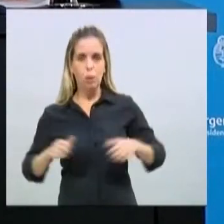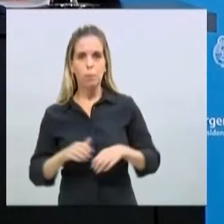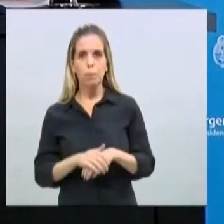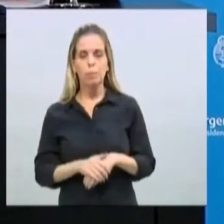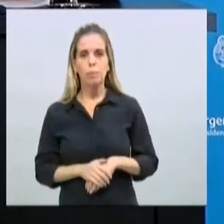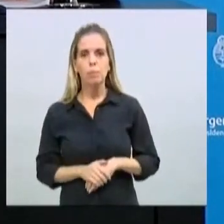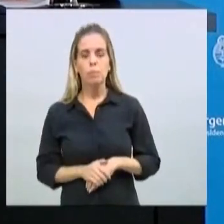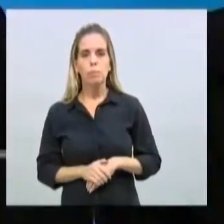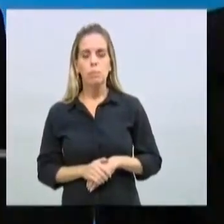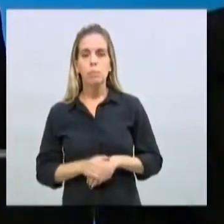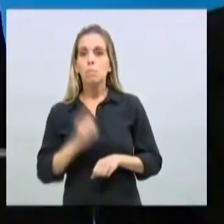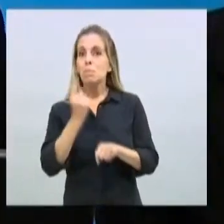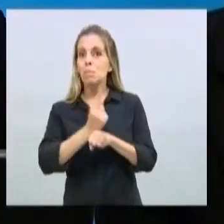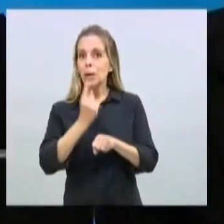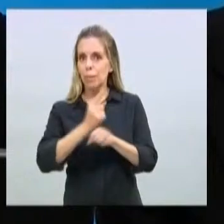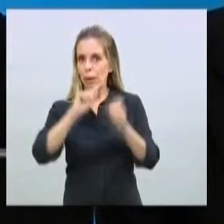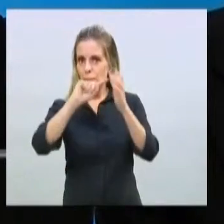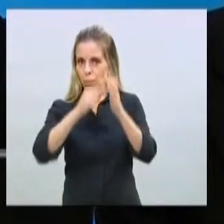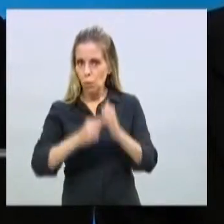Primer punto.